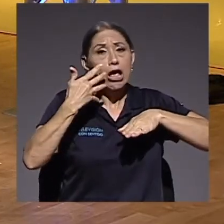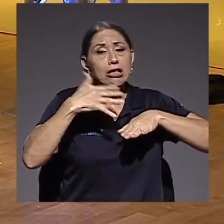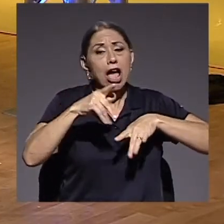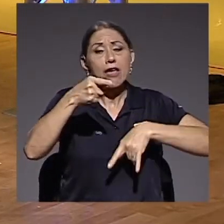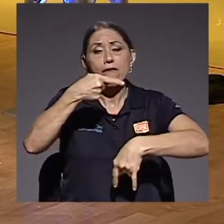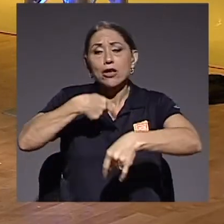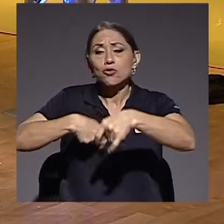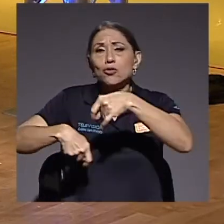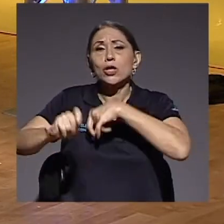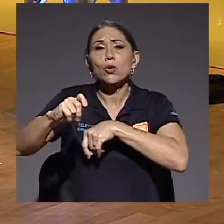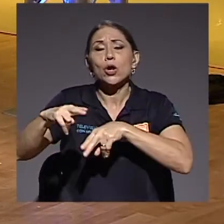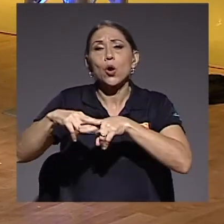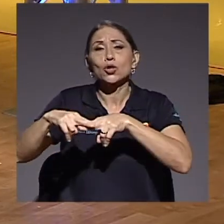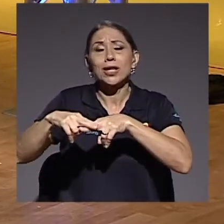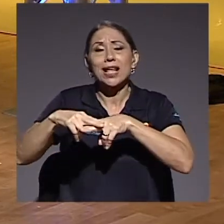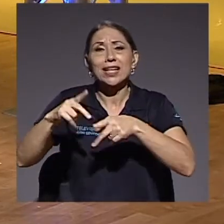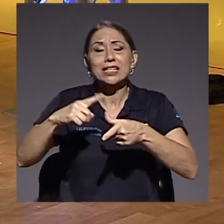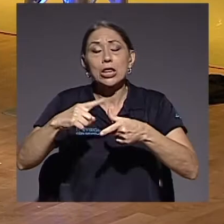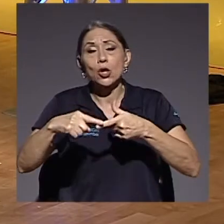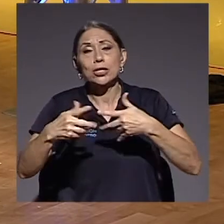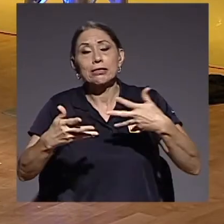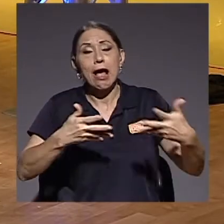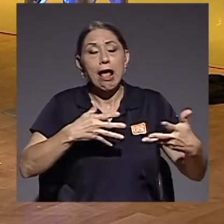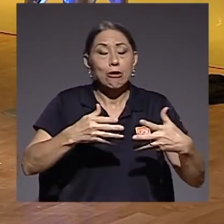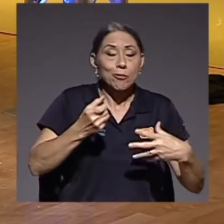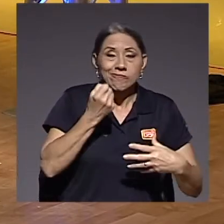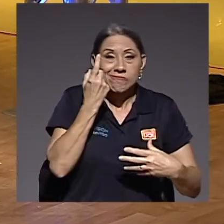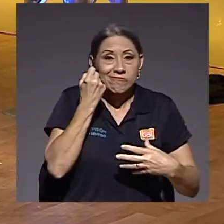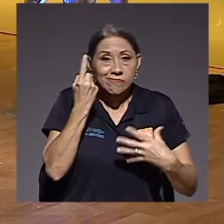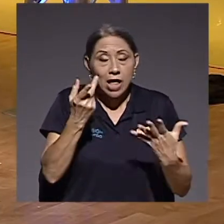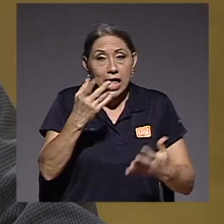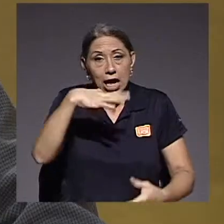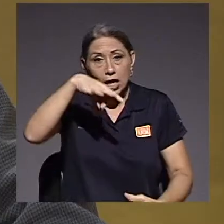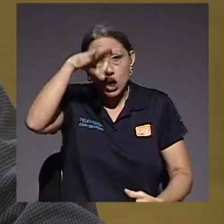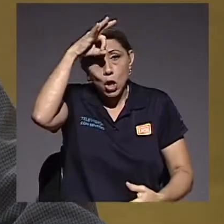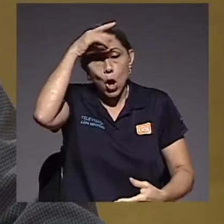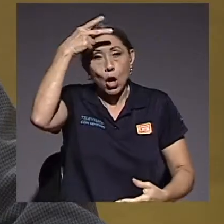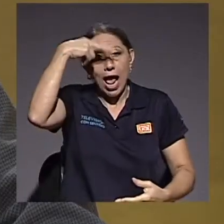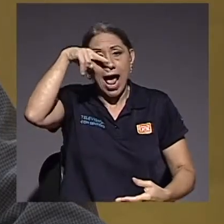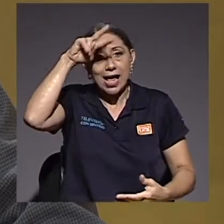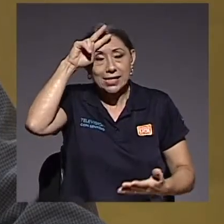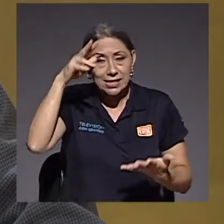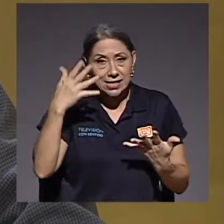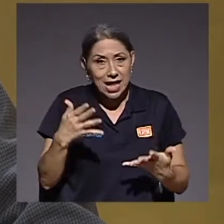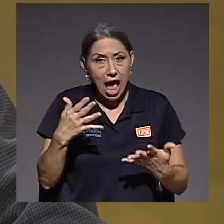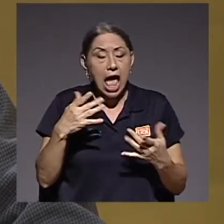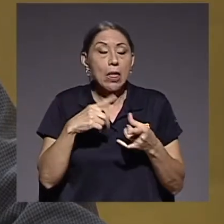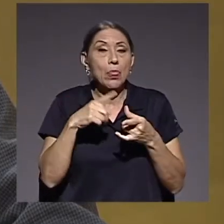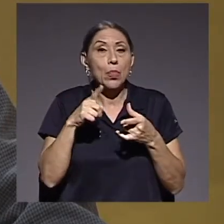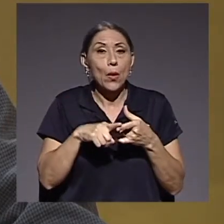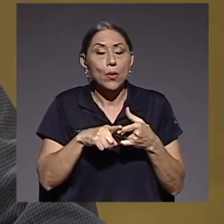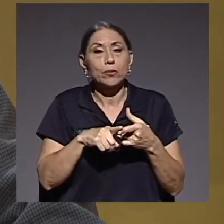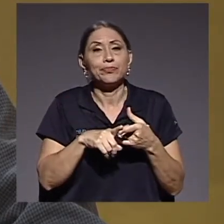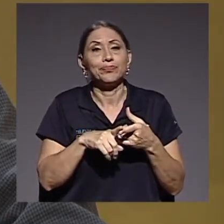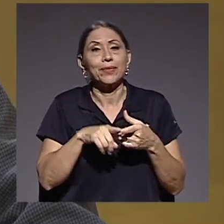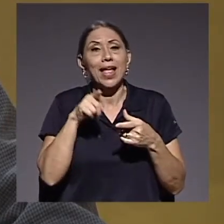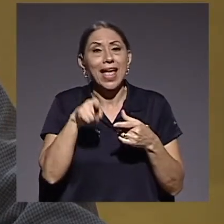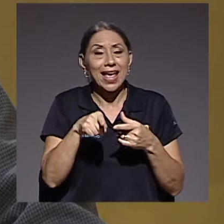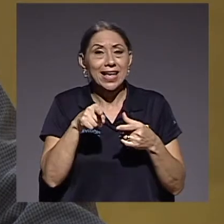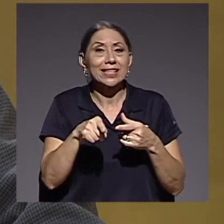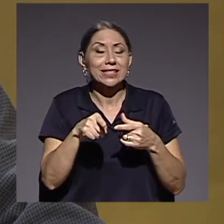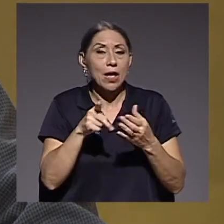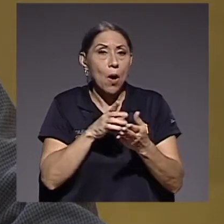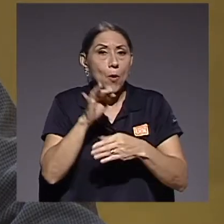y entonces con esa incomprensión y en cierto sentido con esa ignorancia se fue eliminando el